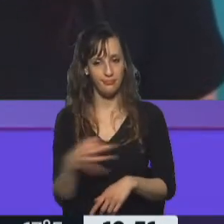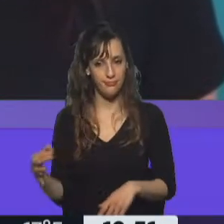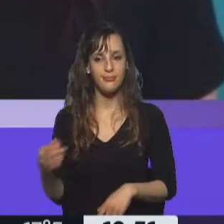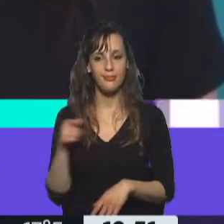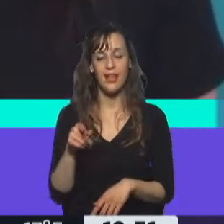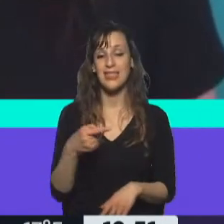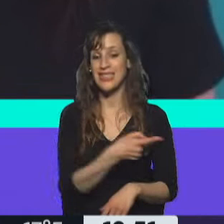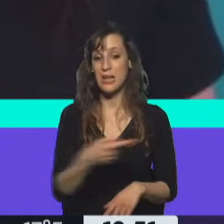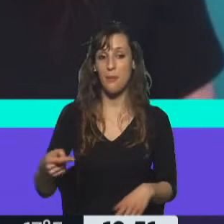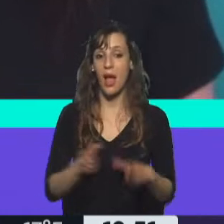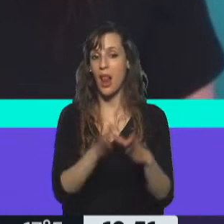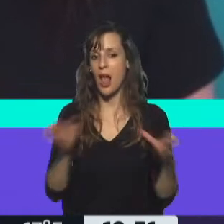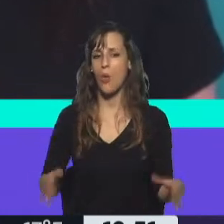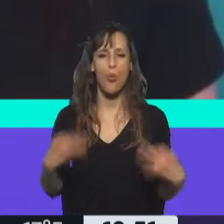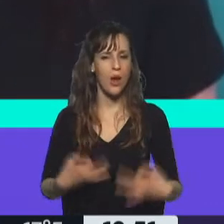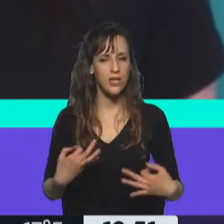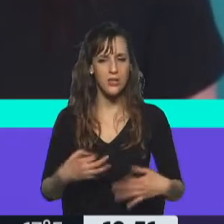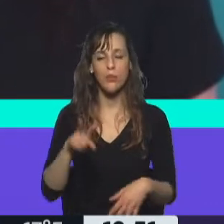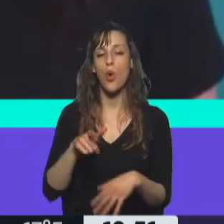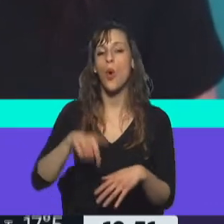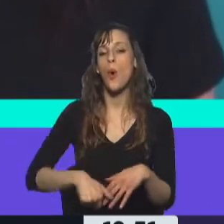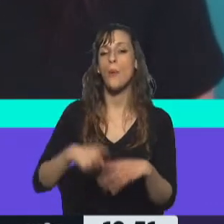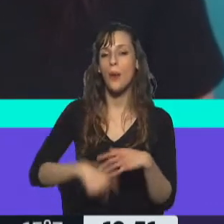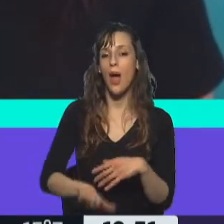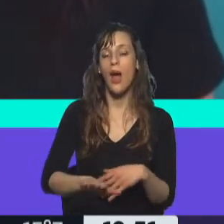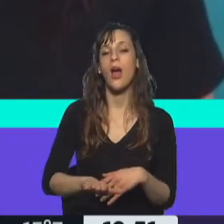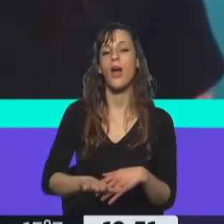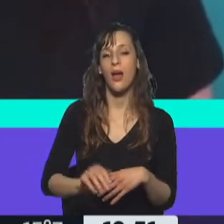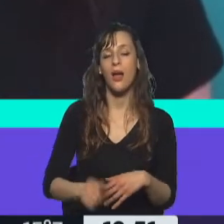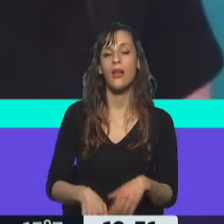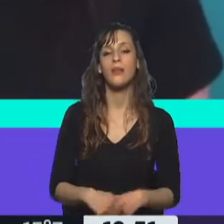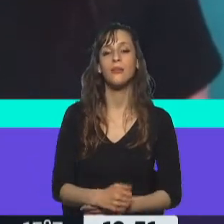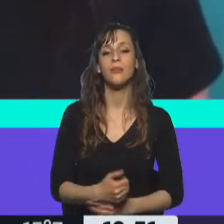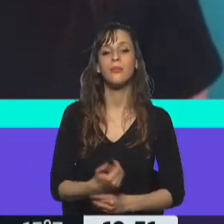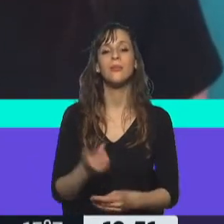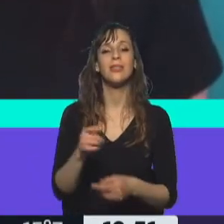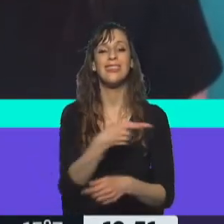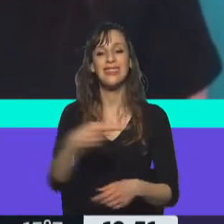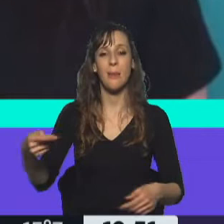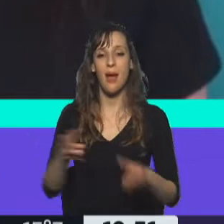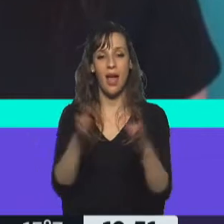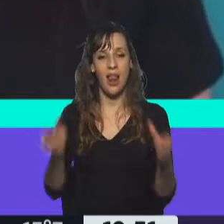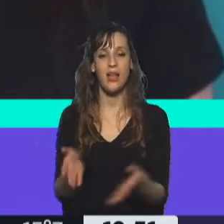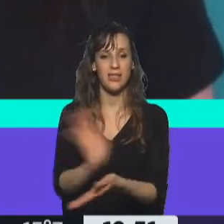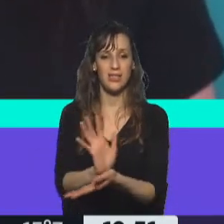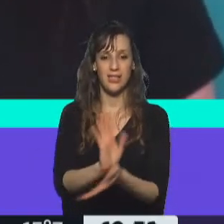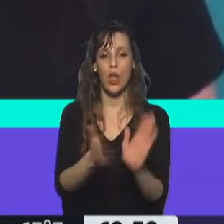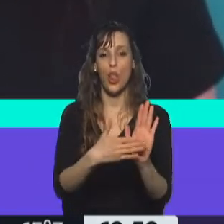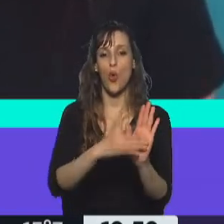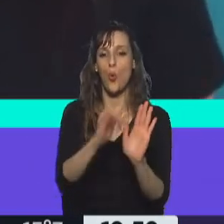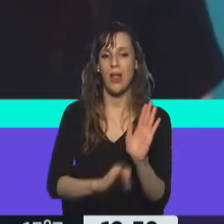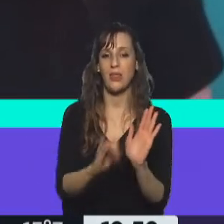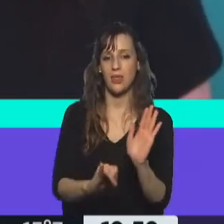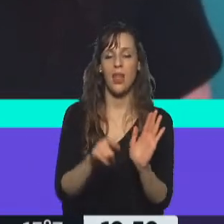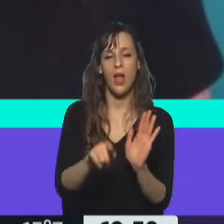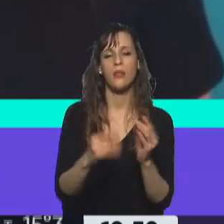gran semana esta porque hoy comienza la octava edición de esta semana de cine documental que propone ADN, que